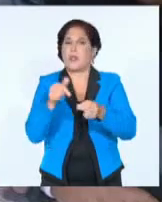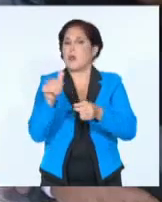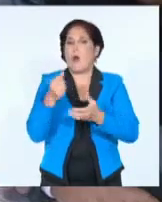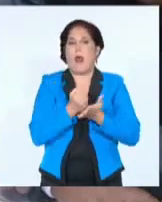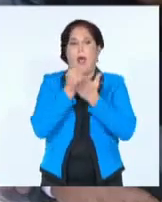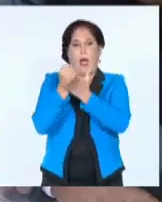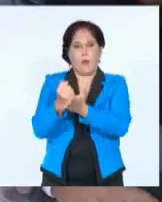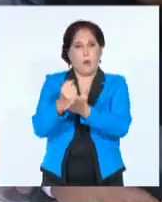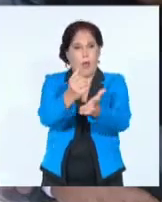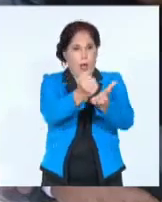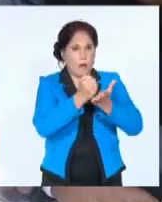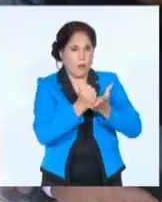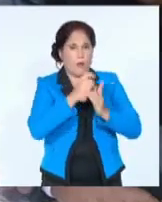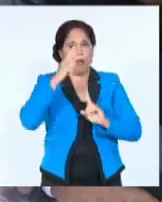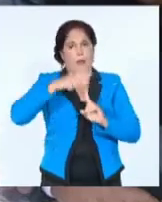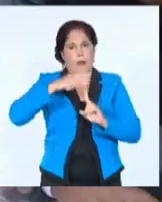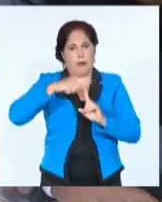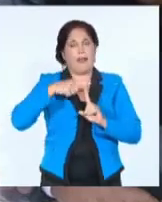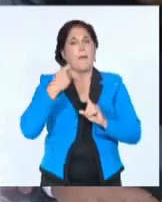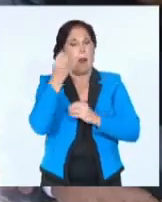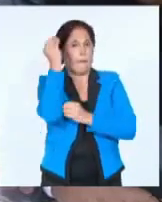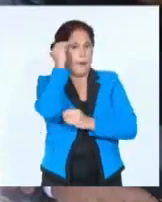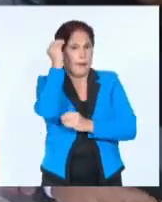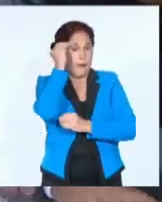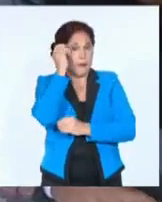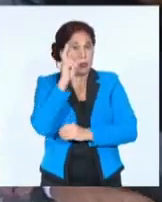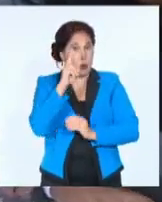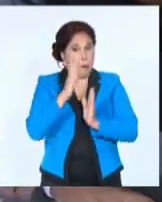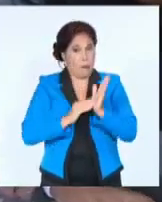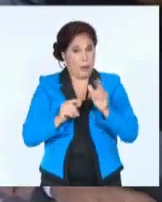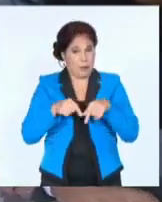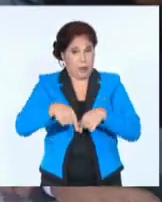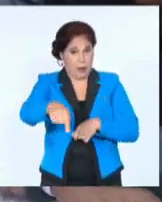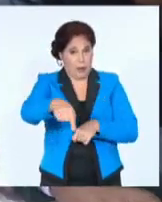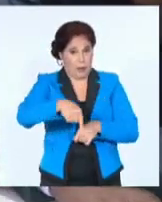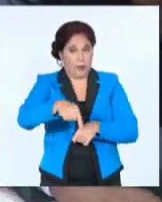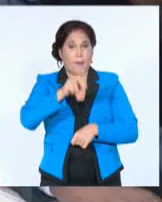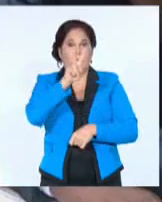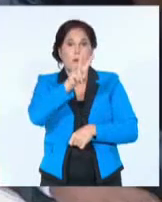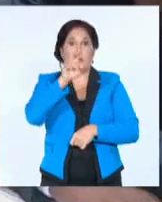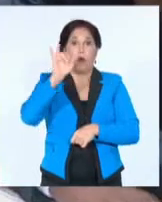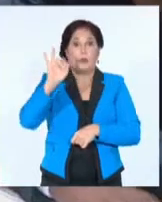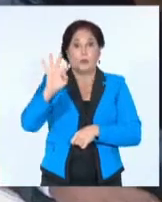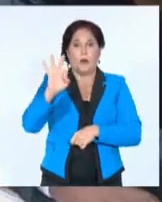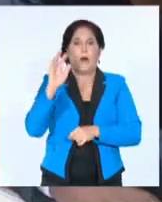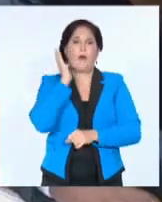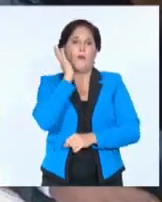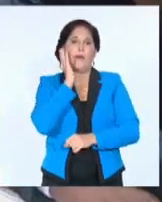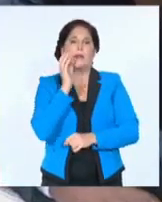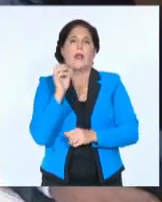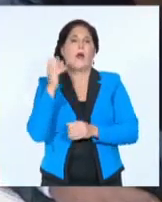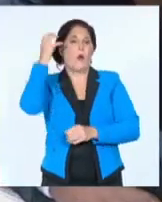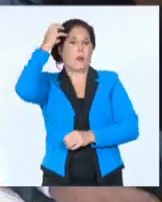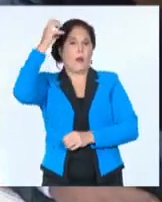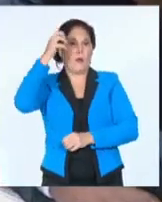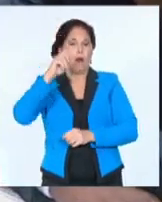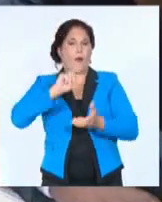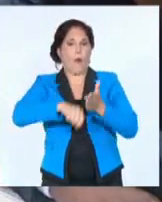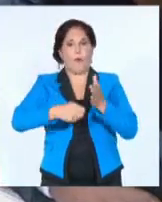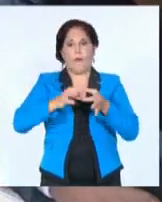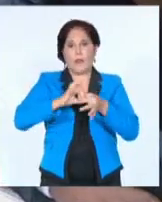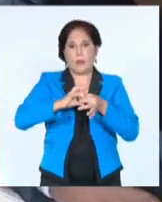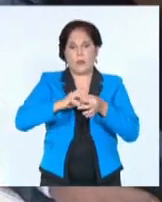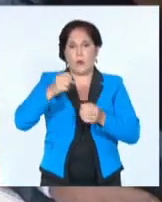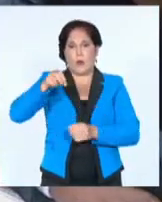técnica. Excelencias, en apenas 2 meses tendrá lugar la 28ª conferencia de Estados Parte en la Convención Marco de las